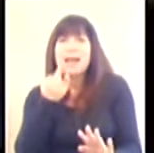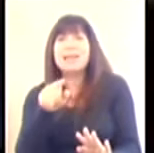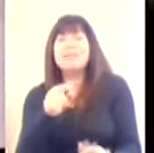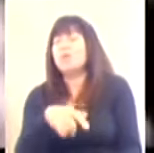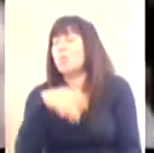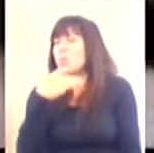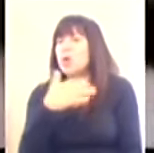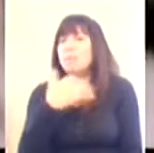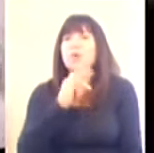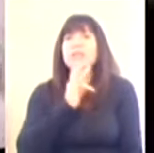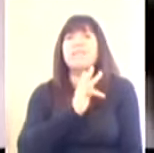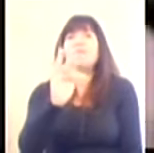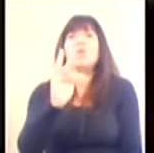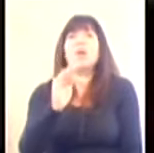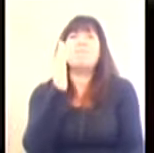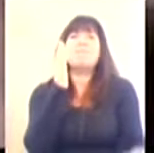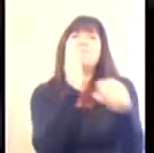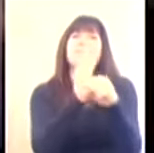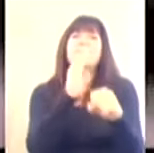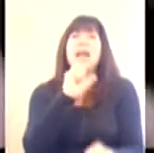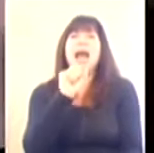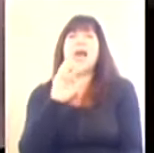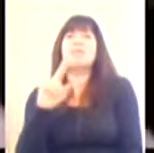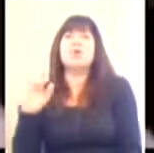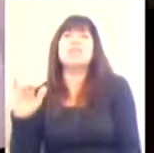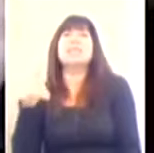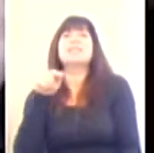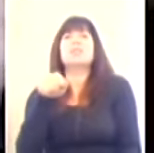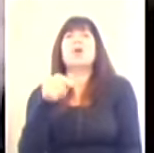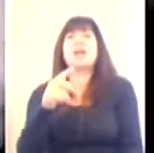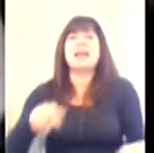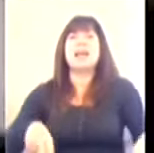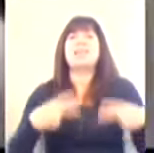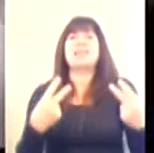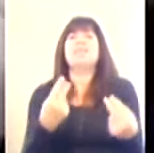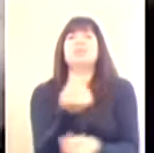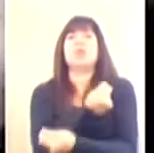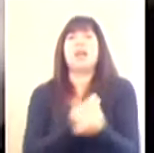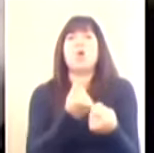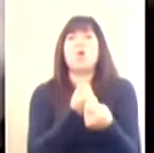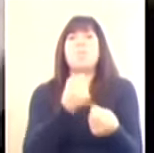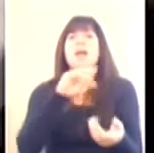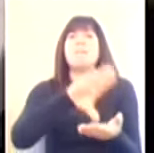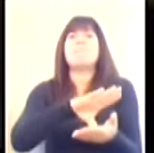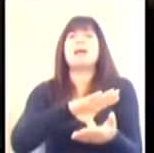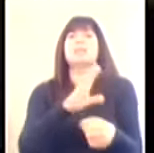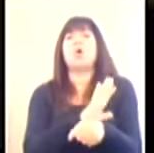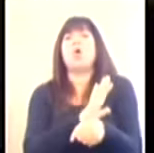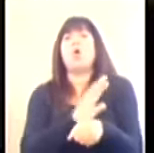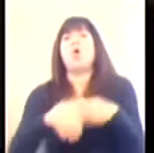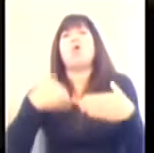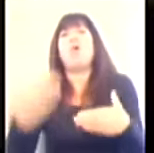la descarbonización y la descontaminación y la reactivación económica de este país post-COVID.